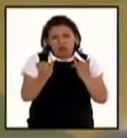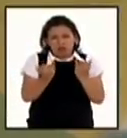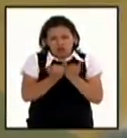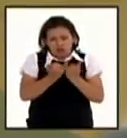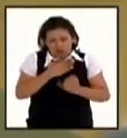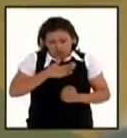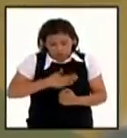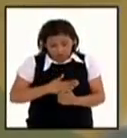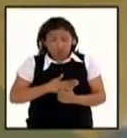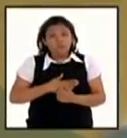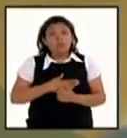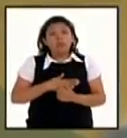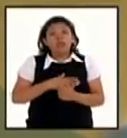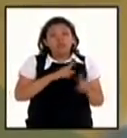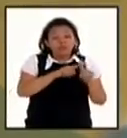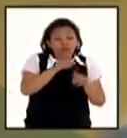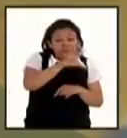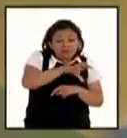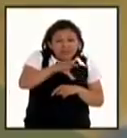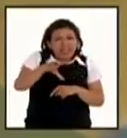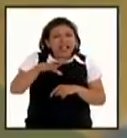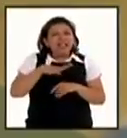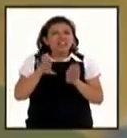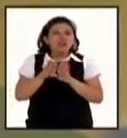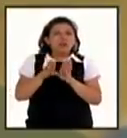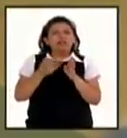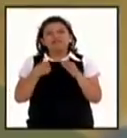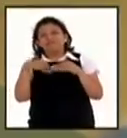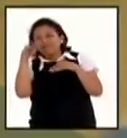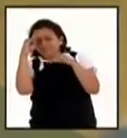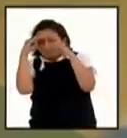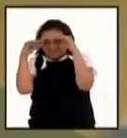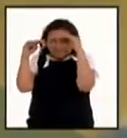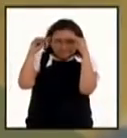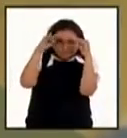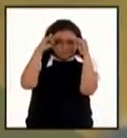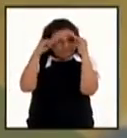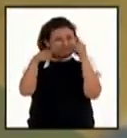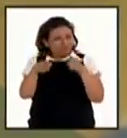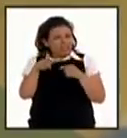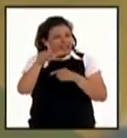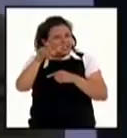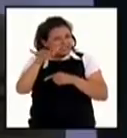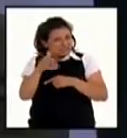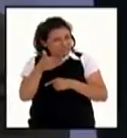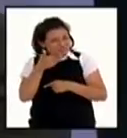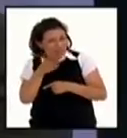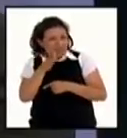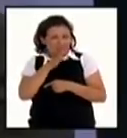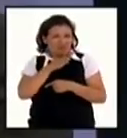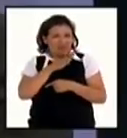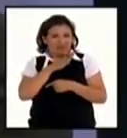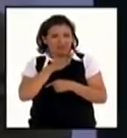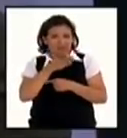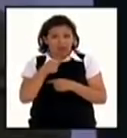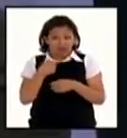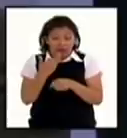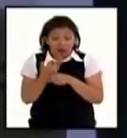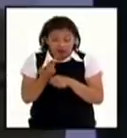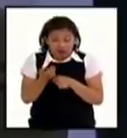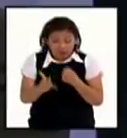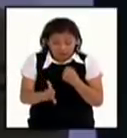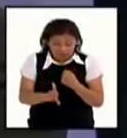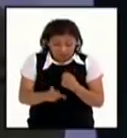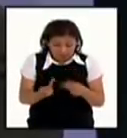algunos sectores que están cuestionando de alguna manera severa a la laicidad de nuestro país. En este momento es muy importante